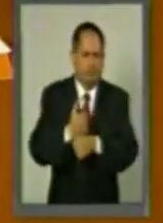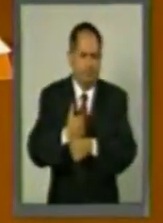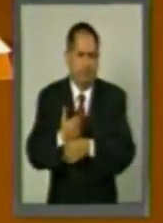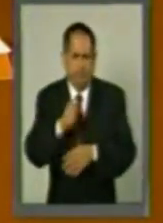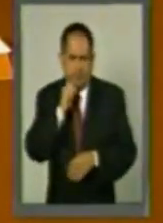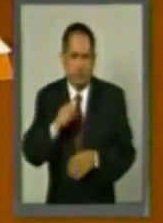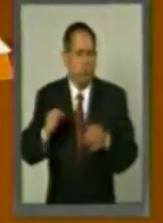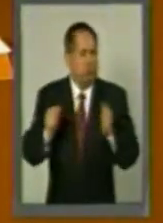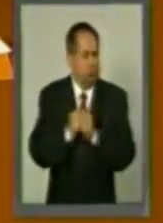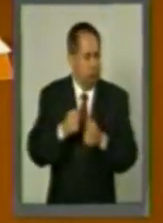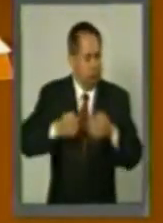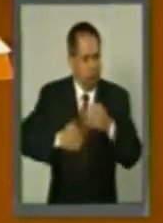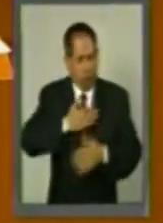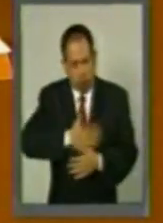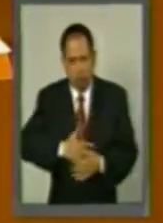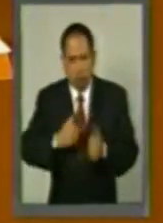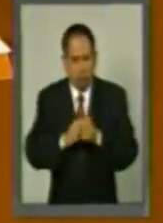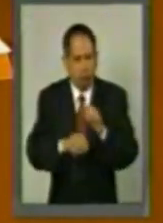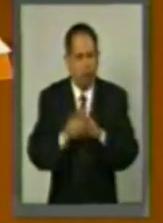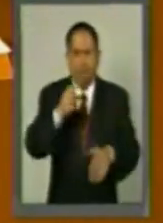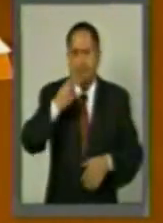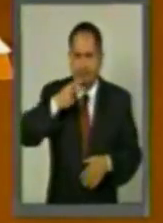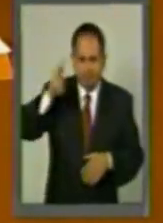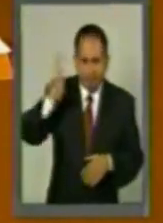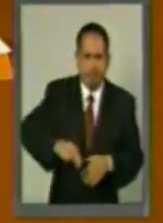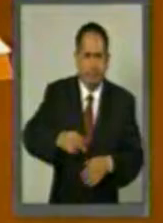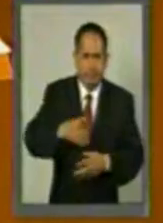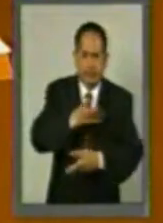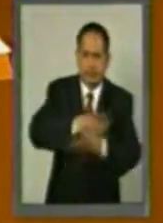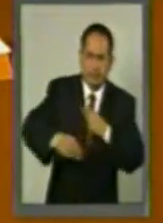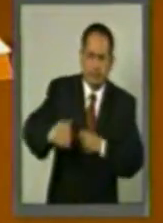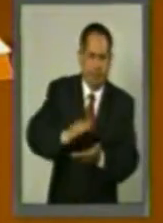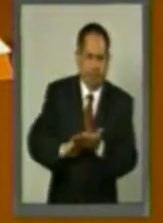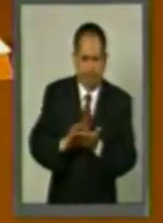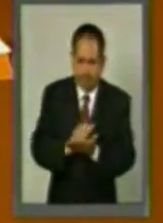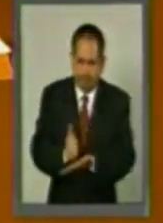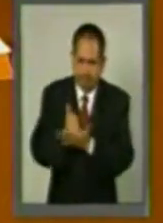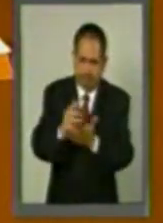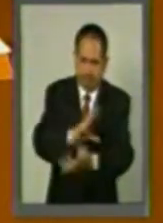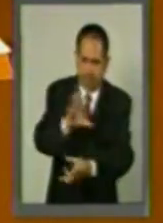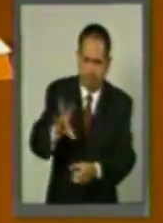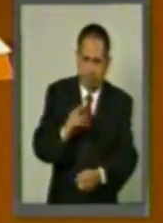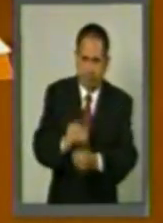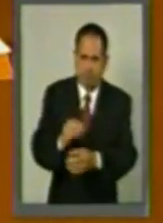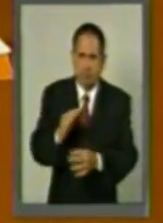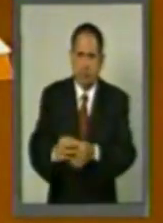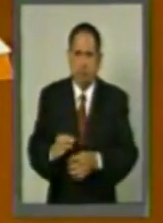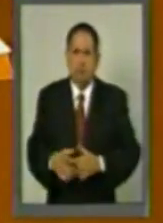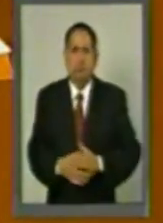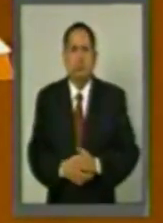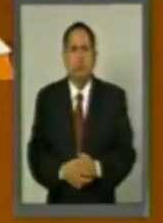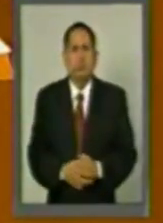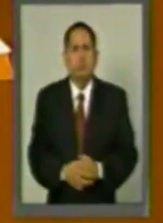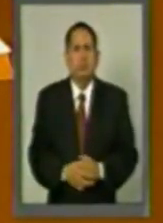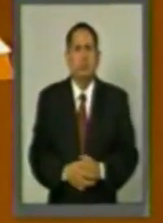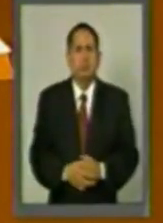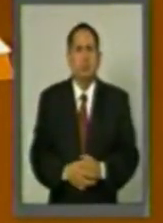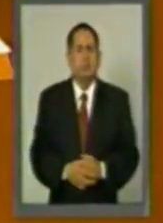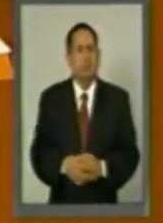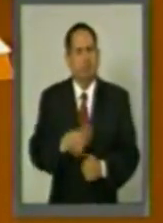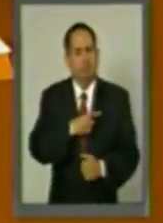la justicia, a la verdad y a la reparación integral. Debo